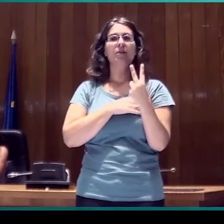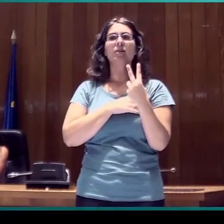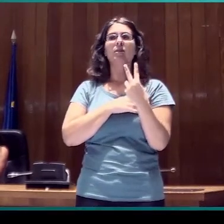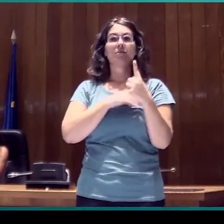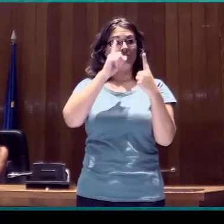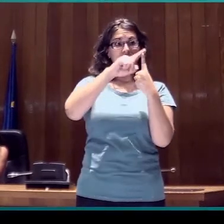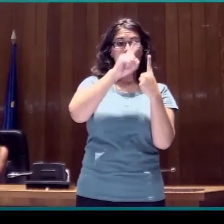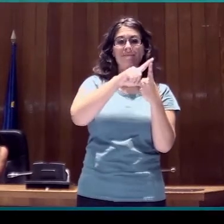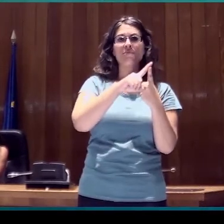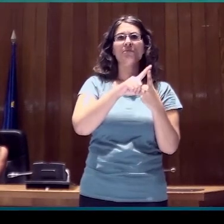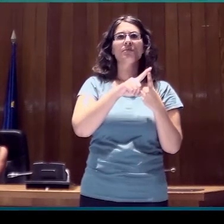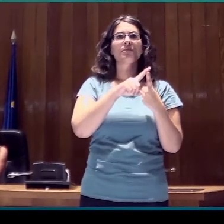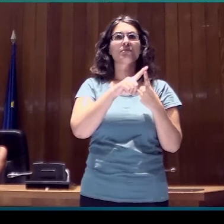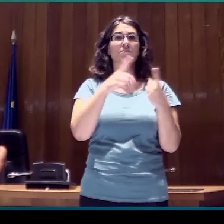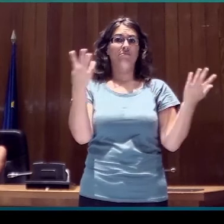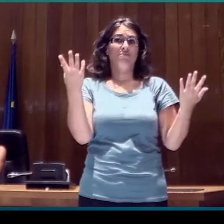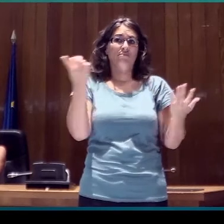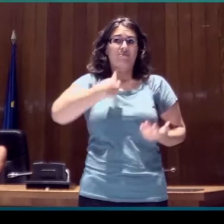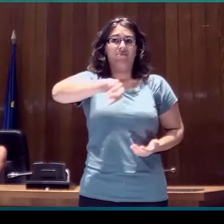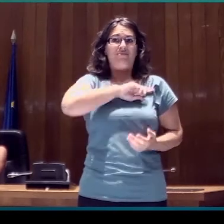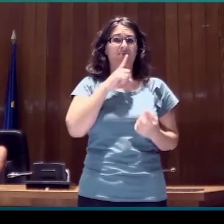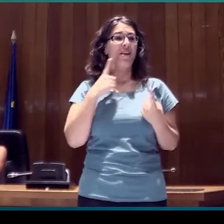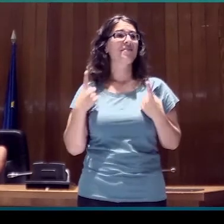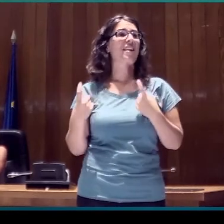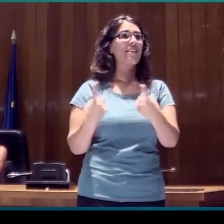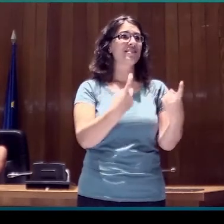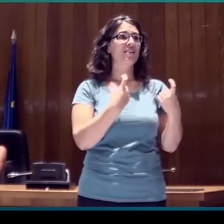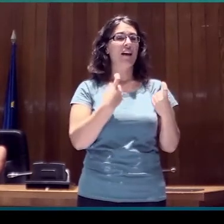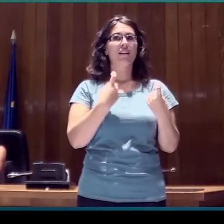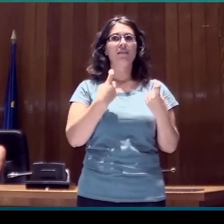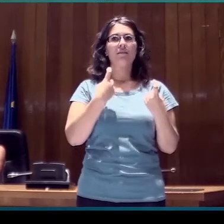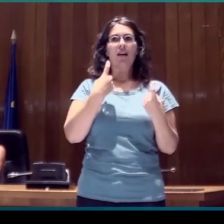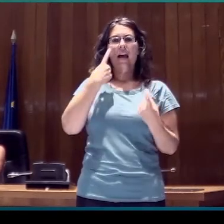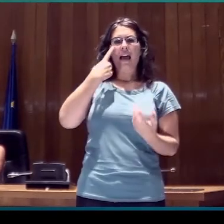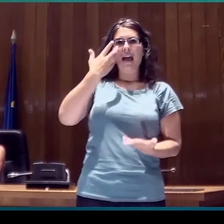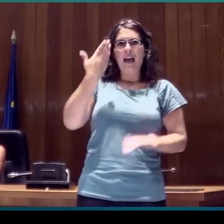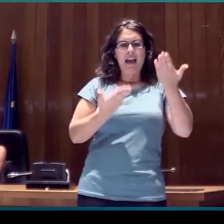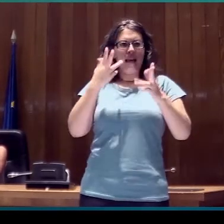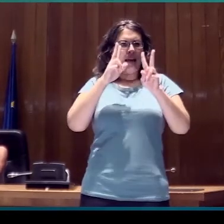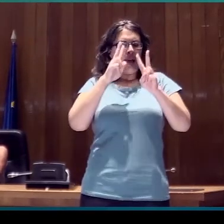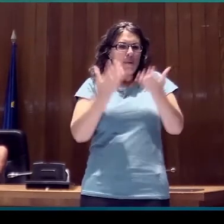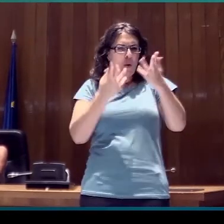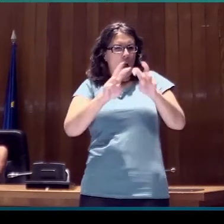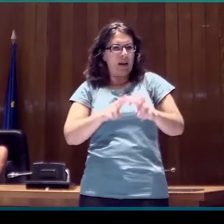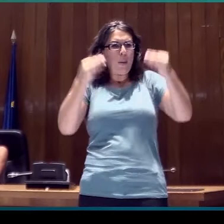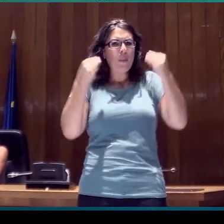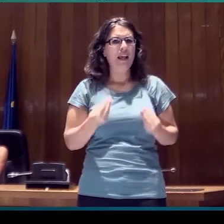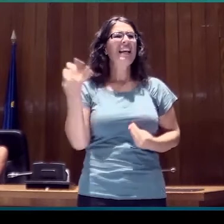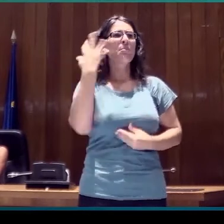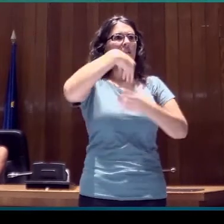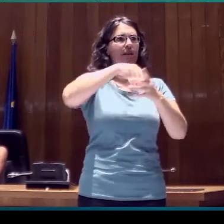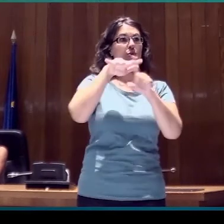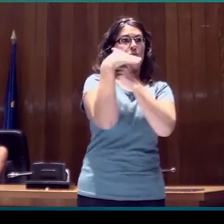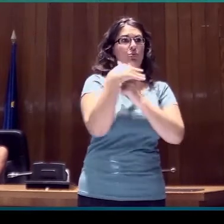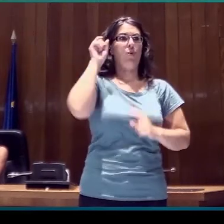Por un lado, porque necesitamos evaluar qué es lo que pasa en esos contextos educativos bilingües